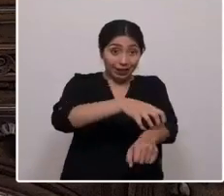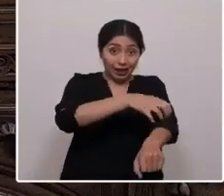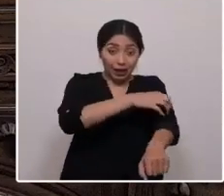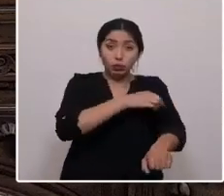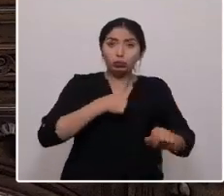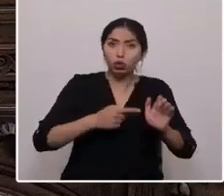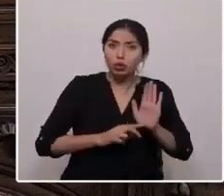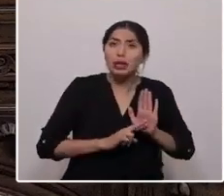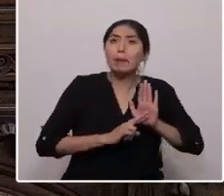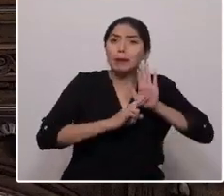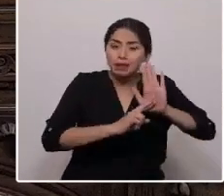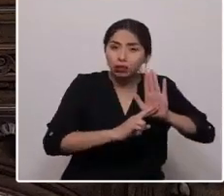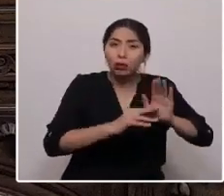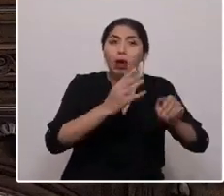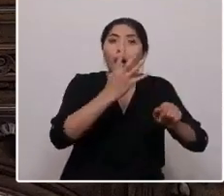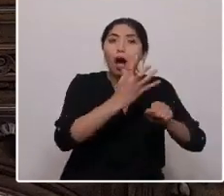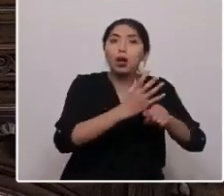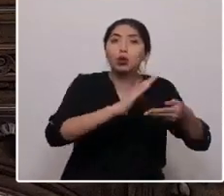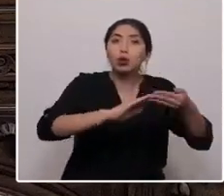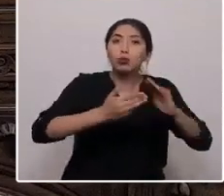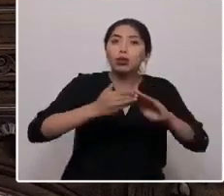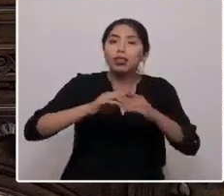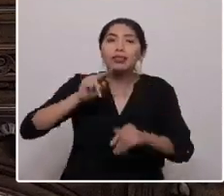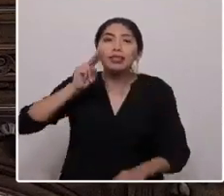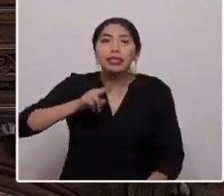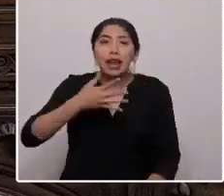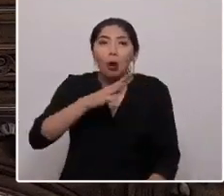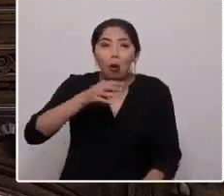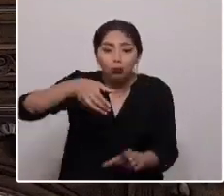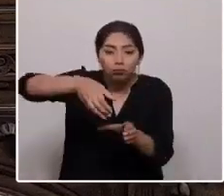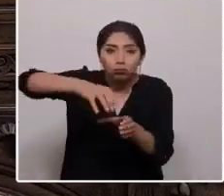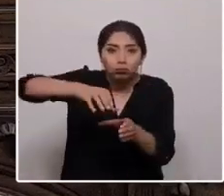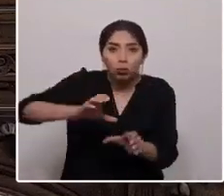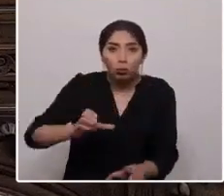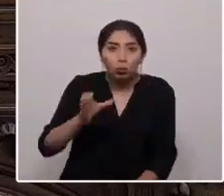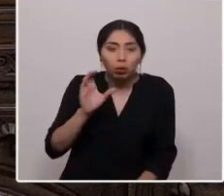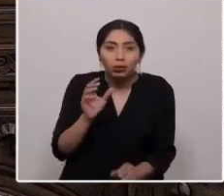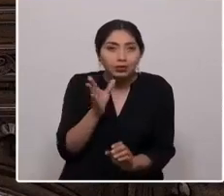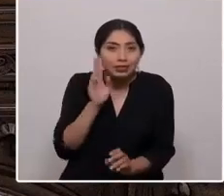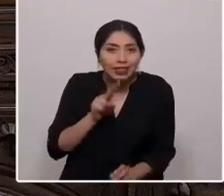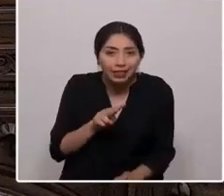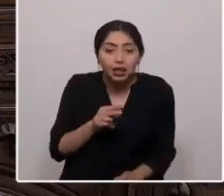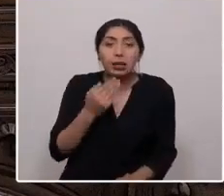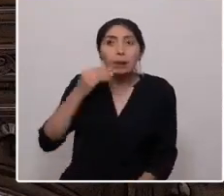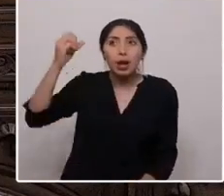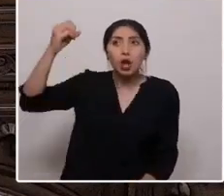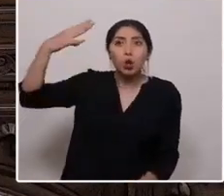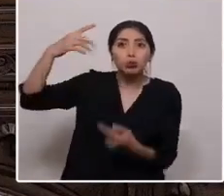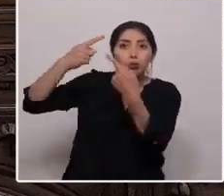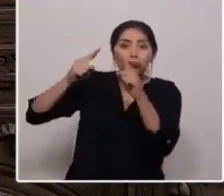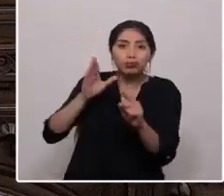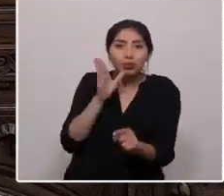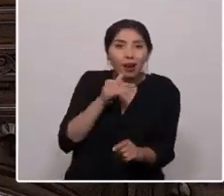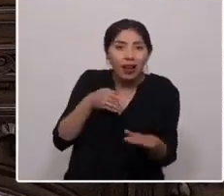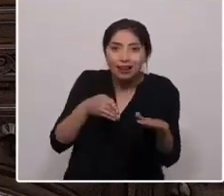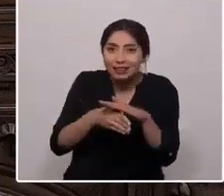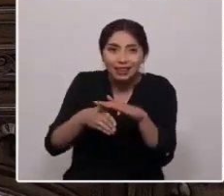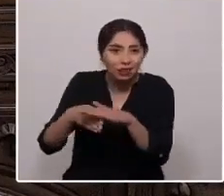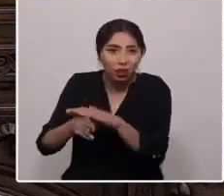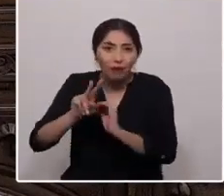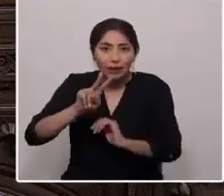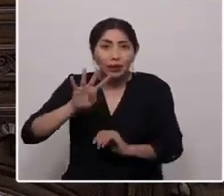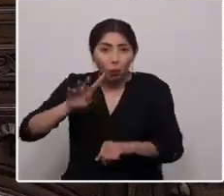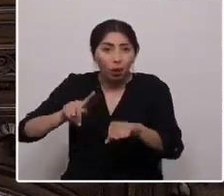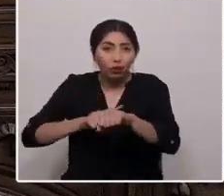que no tengan acceso al agua potable a la luz eléctrica las 24 horas del día mientras es el